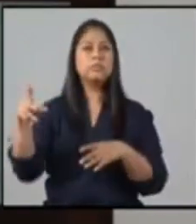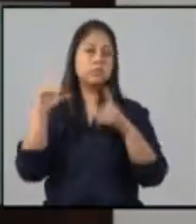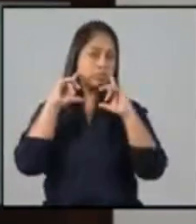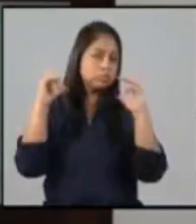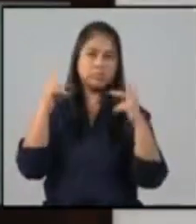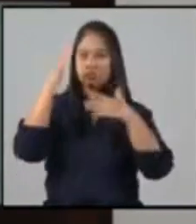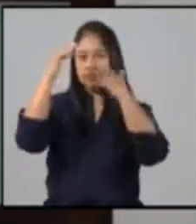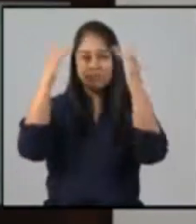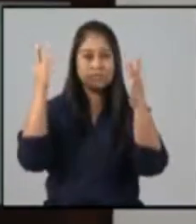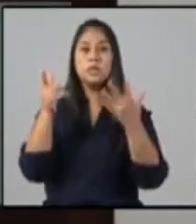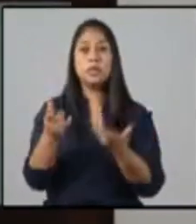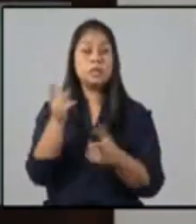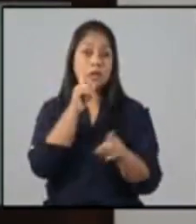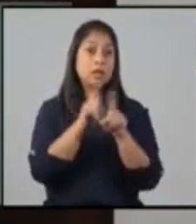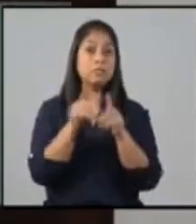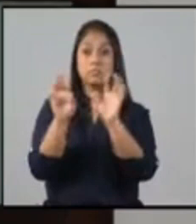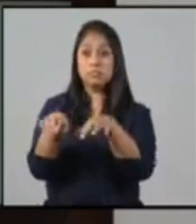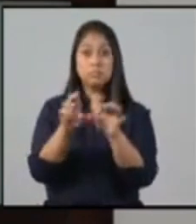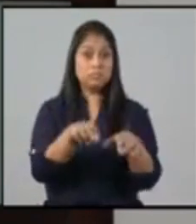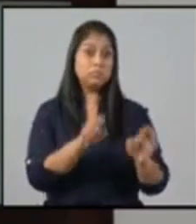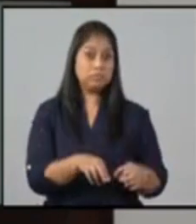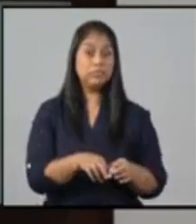bellos. Es extraordinario por su gente